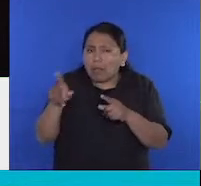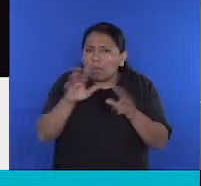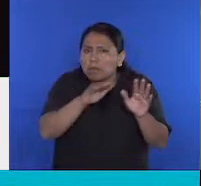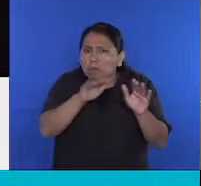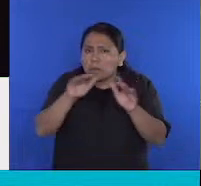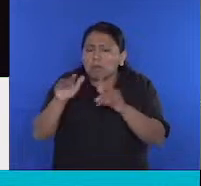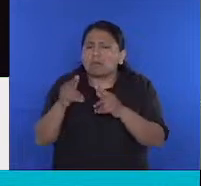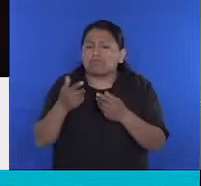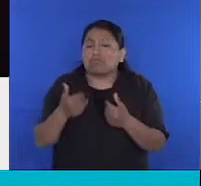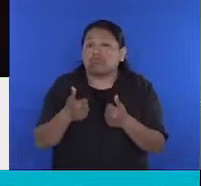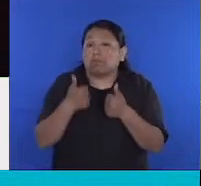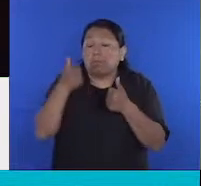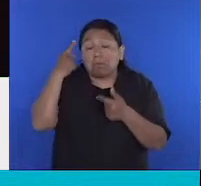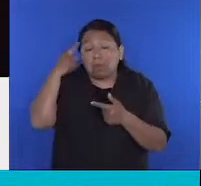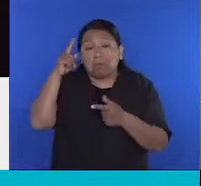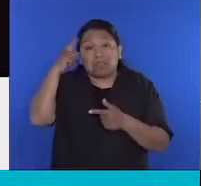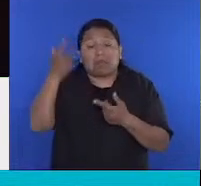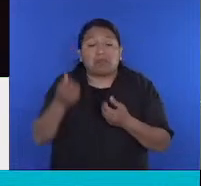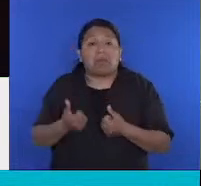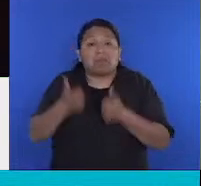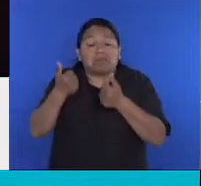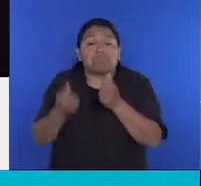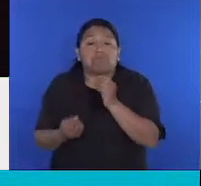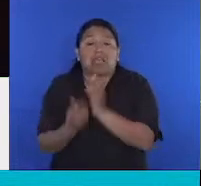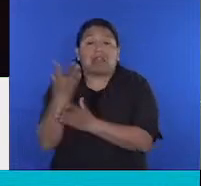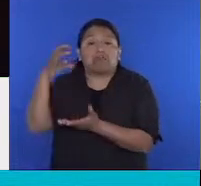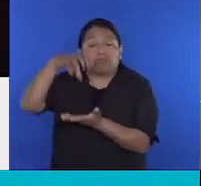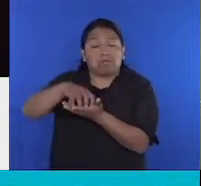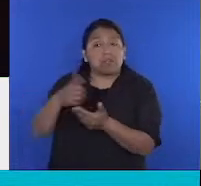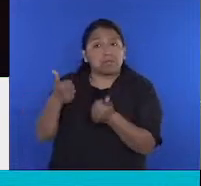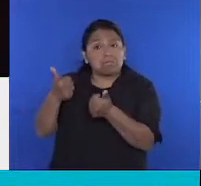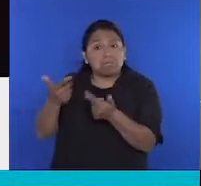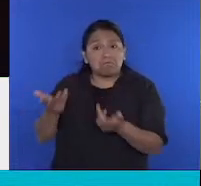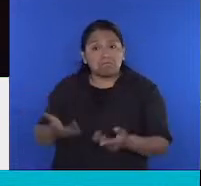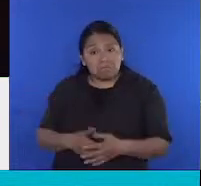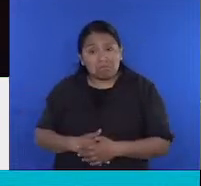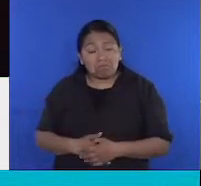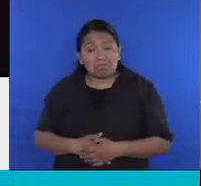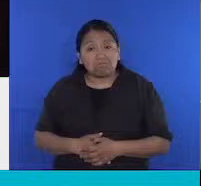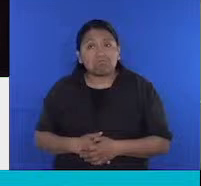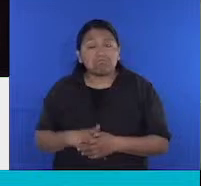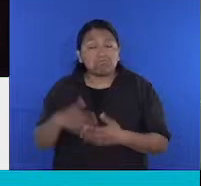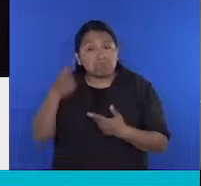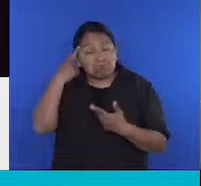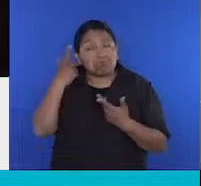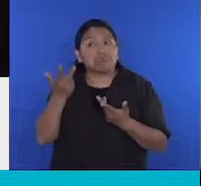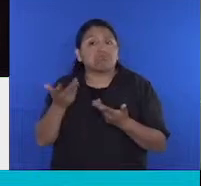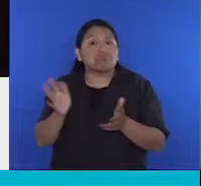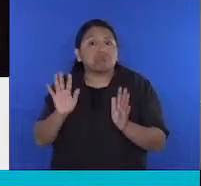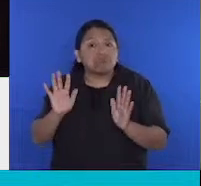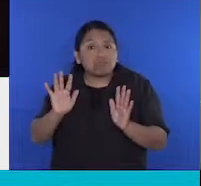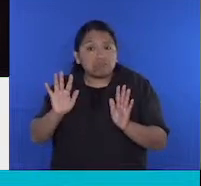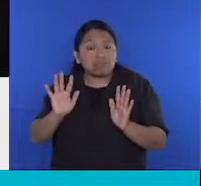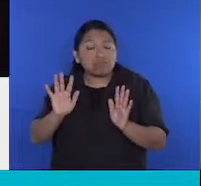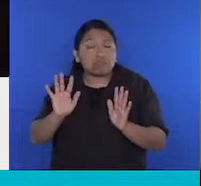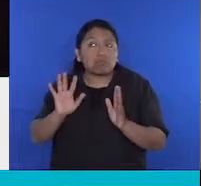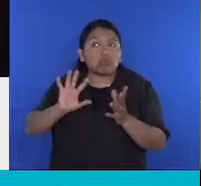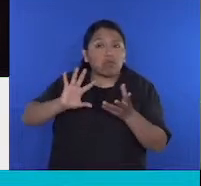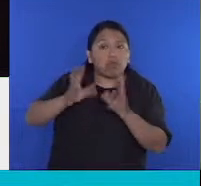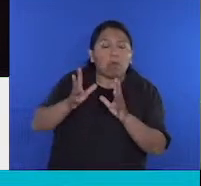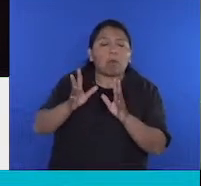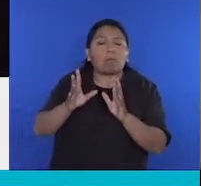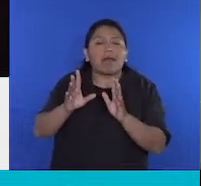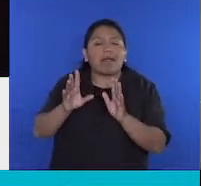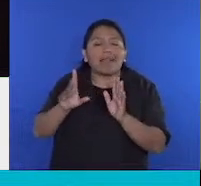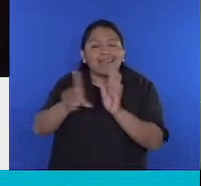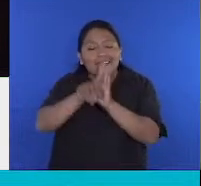empresa, que creían que podía ser, especialmente por su forma jurídica,